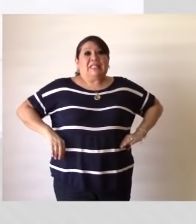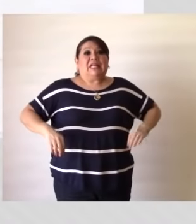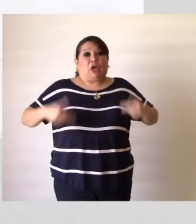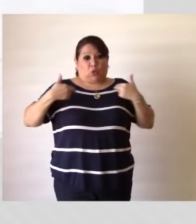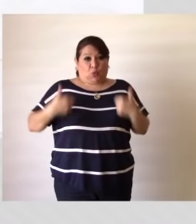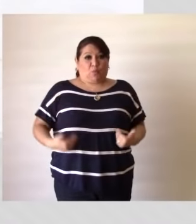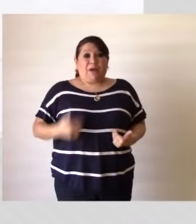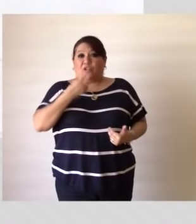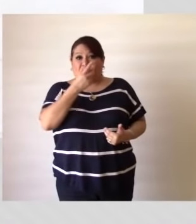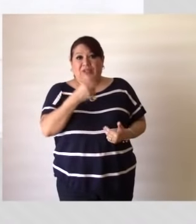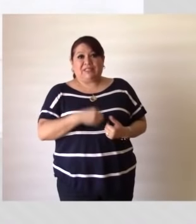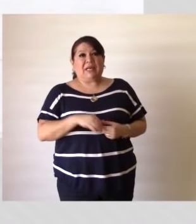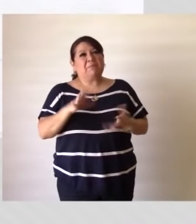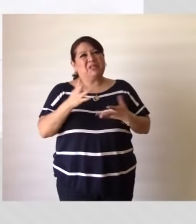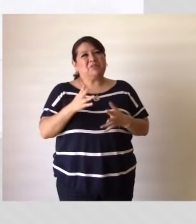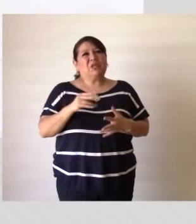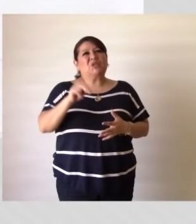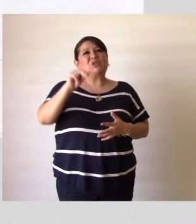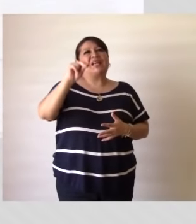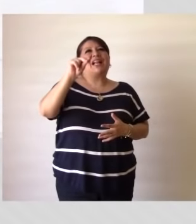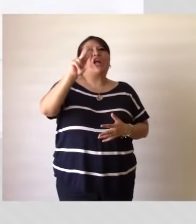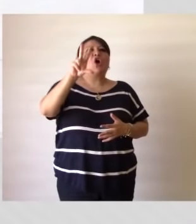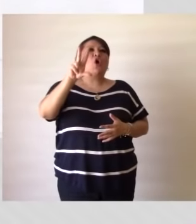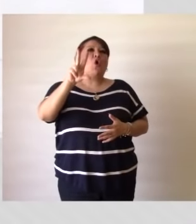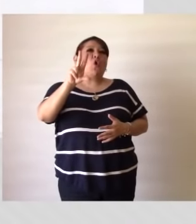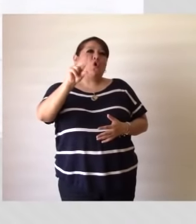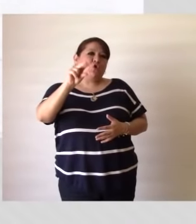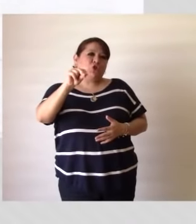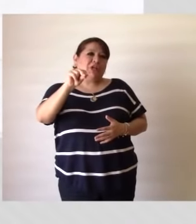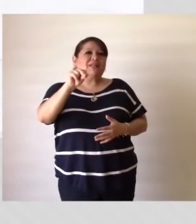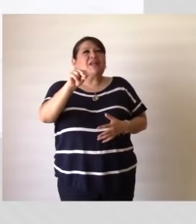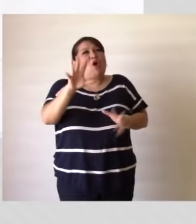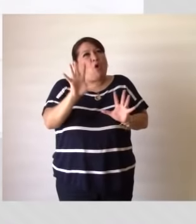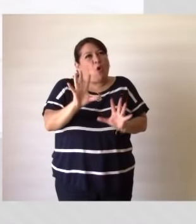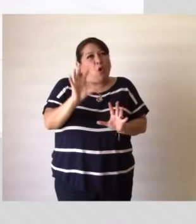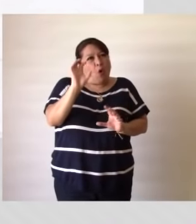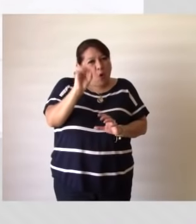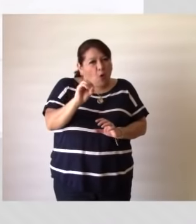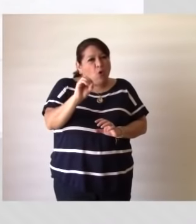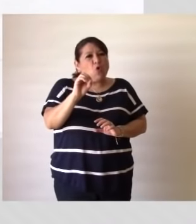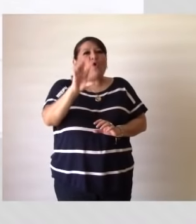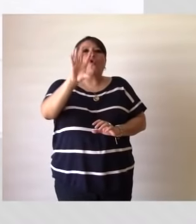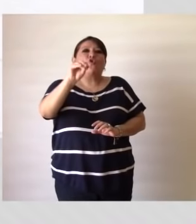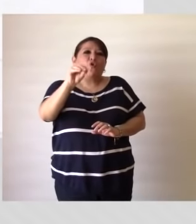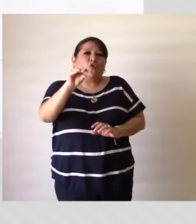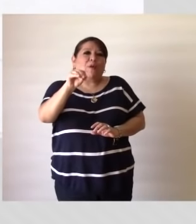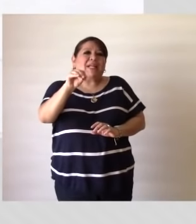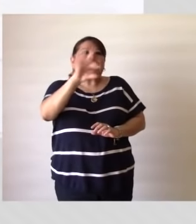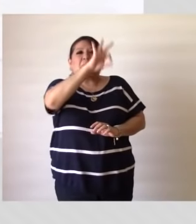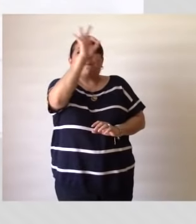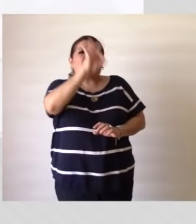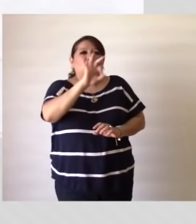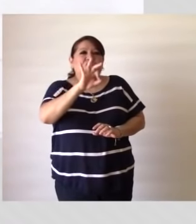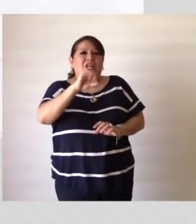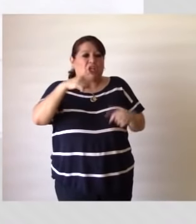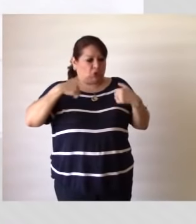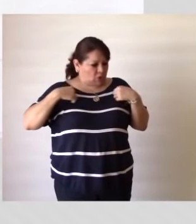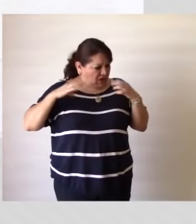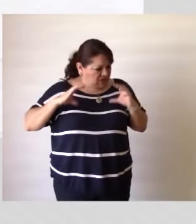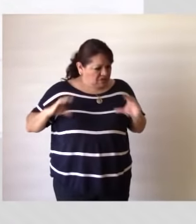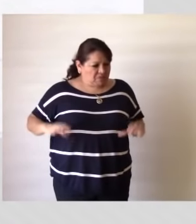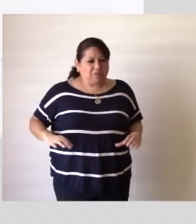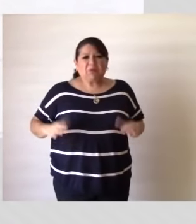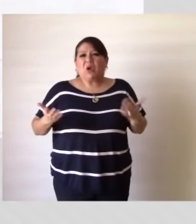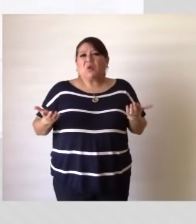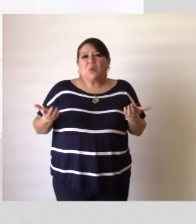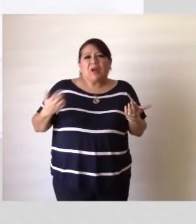comportamiento corporal es inconsciente esto que significa habemos personas que cuando